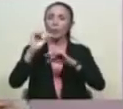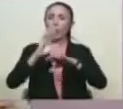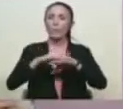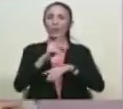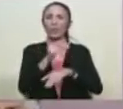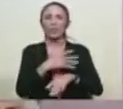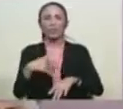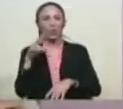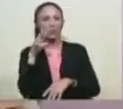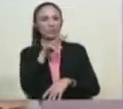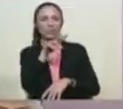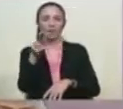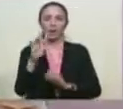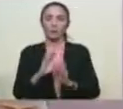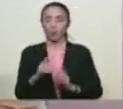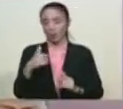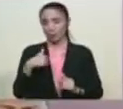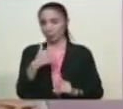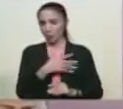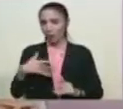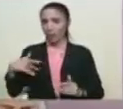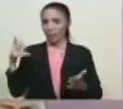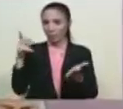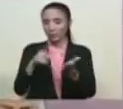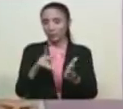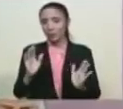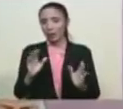ver a Maduro frente a frente. Yo iba a ir,